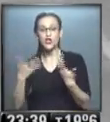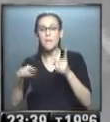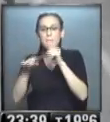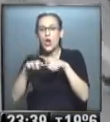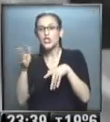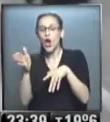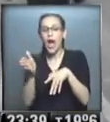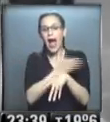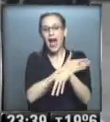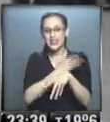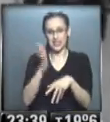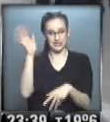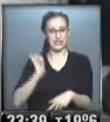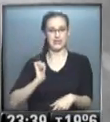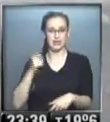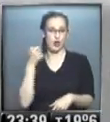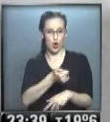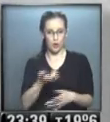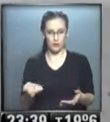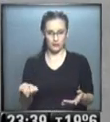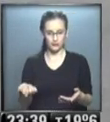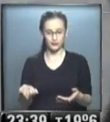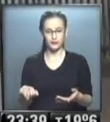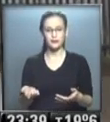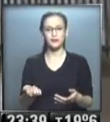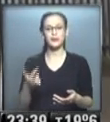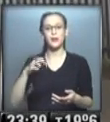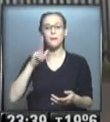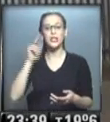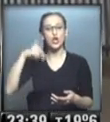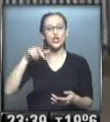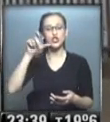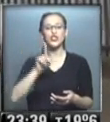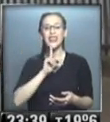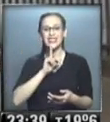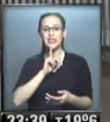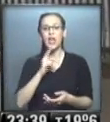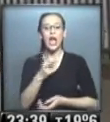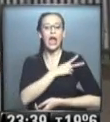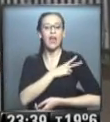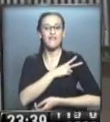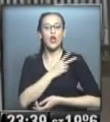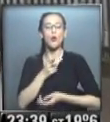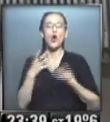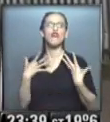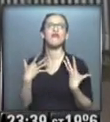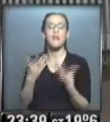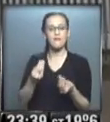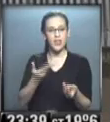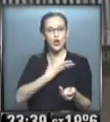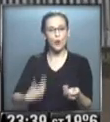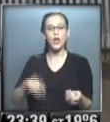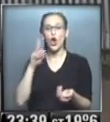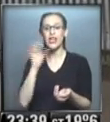Se suponía que Pinochet era el jefe del ejército que estaba defendiendo al gobierno constitucional, pero lo que realmente